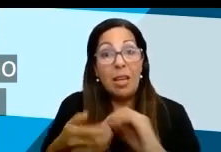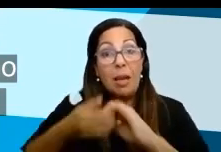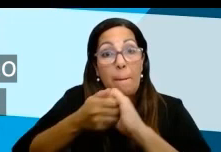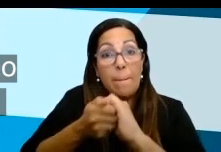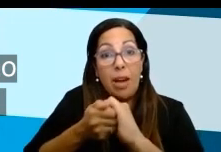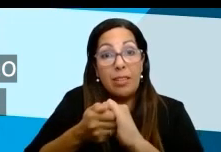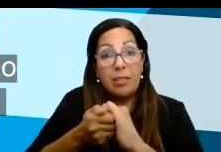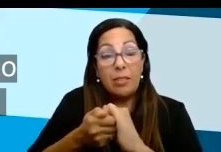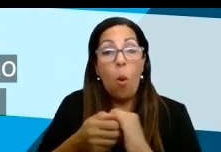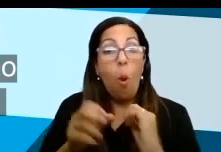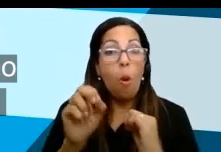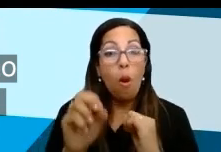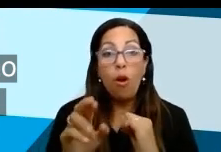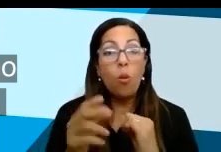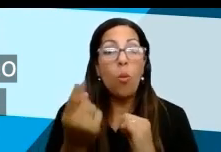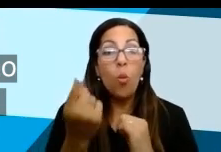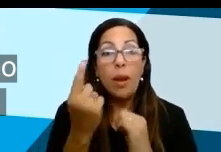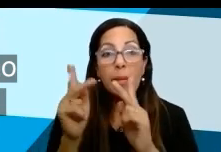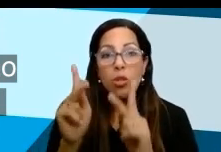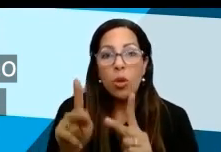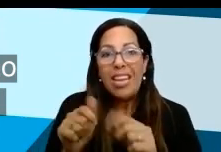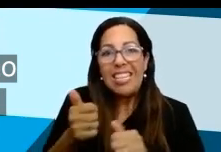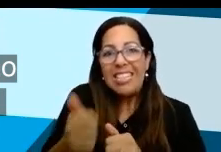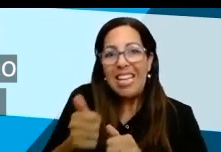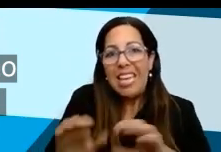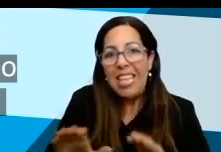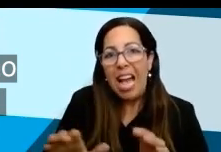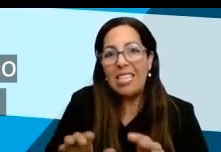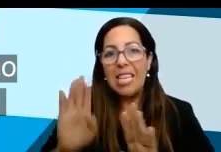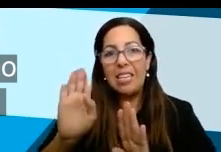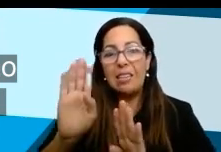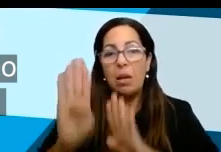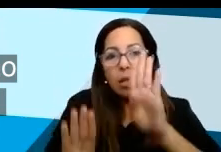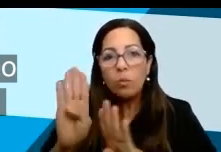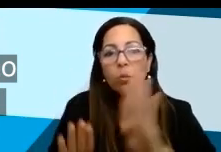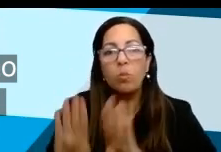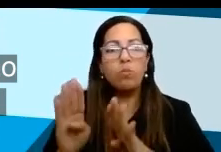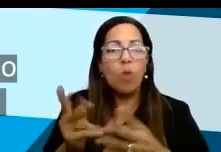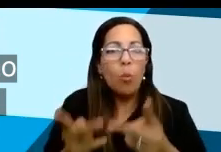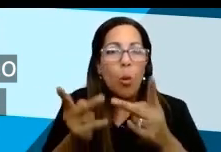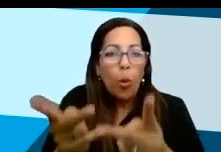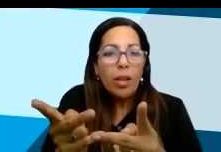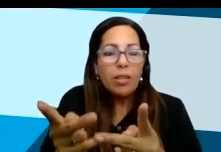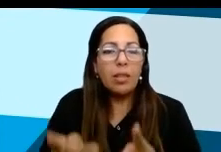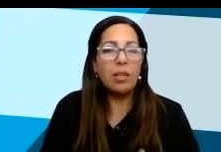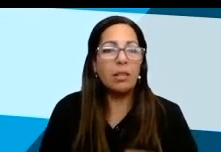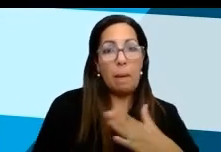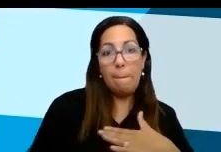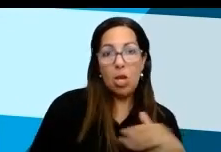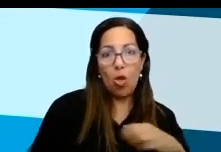que se dedica a preparar propuestas y tiene otro dueño, otra dueña, etcétera.